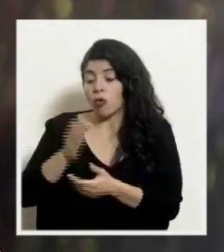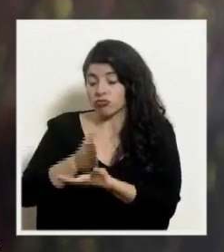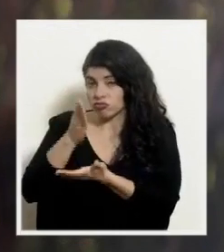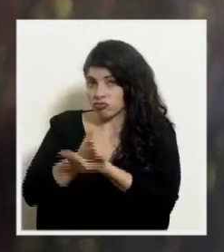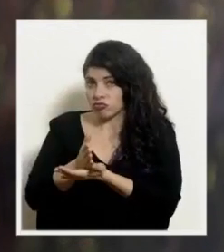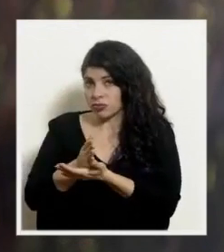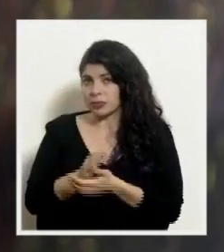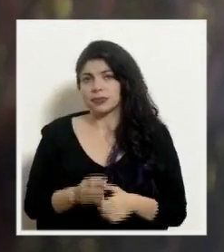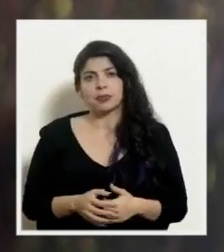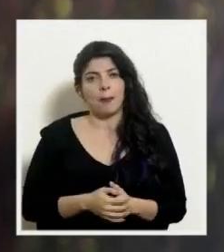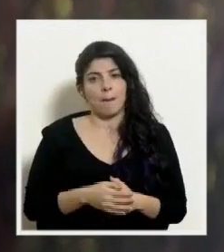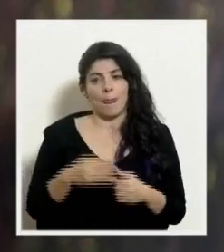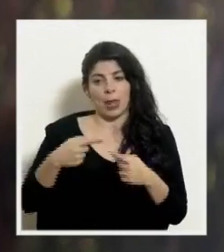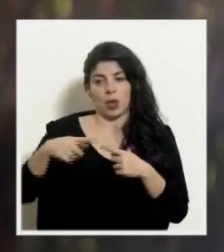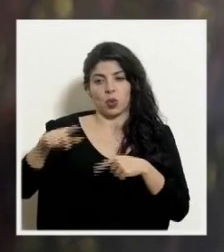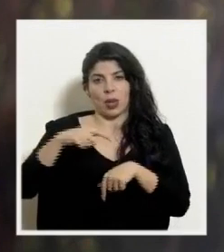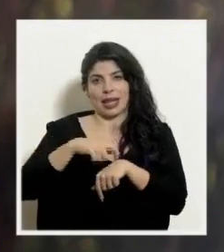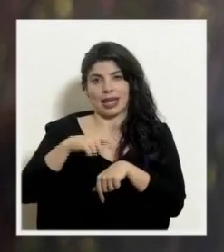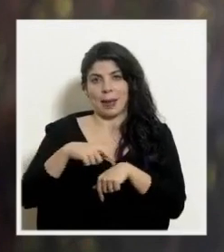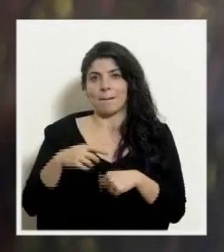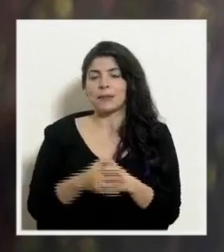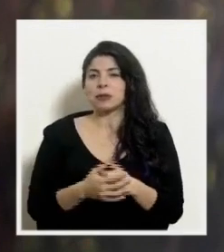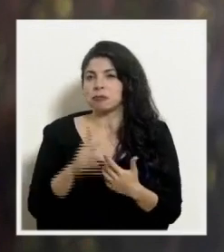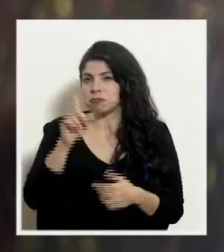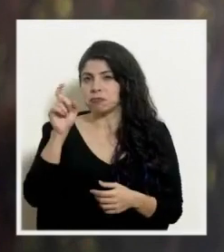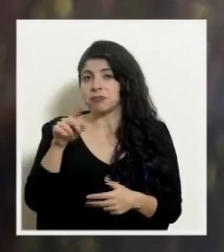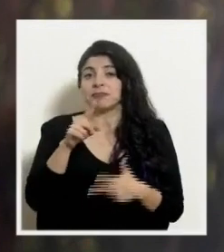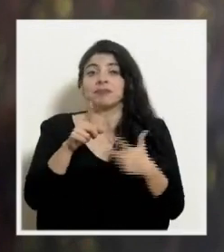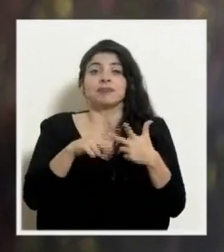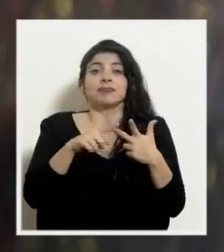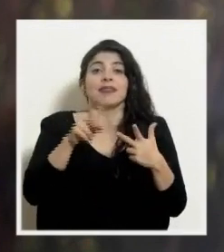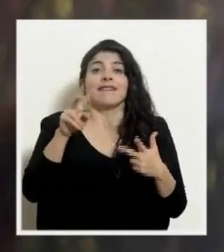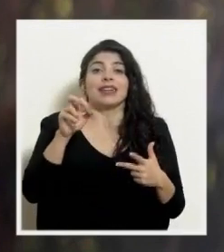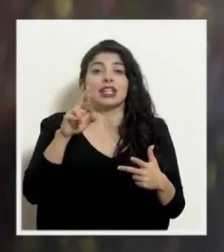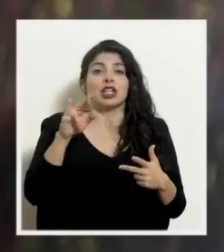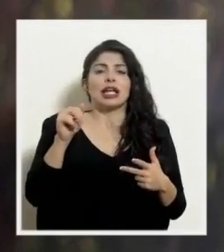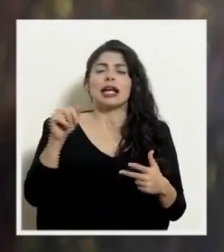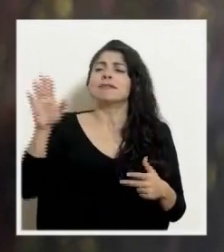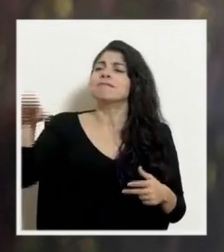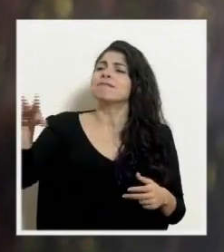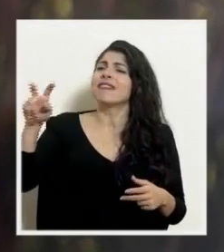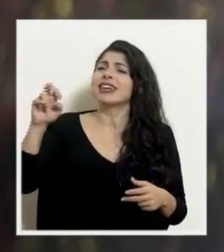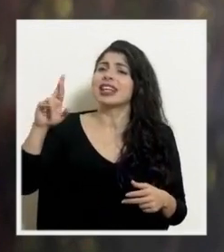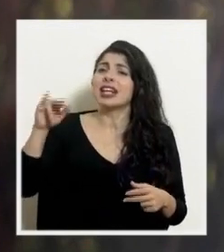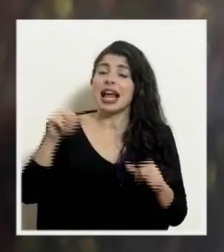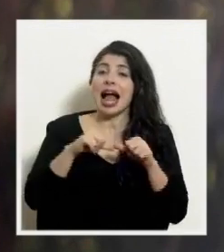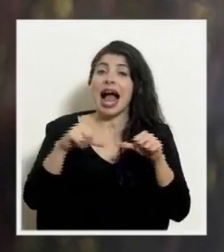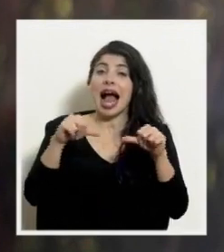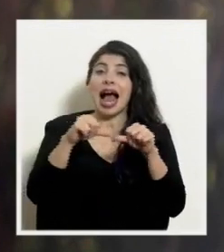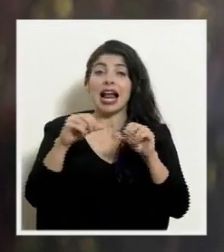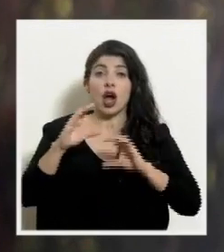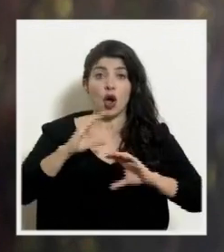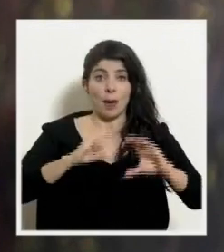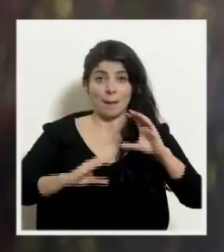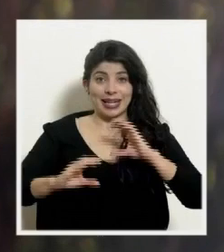suspender durante este periodo. Y para doña Victoria, el sector comercio